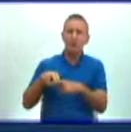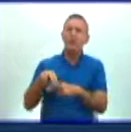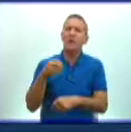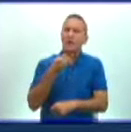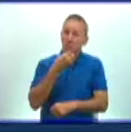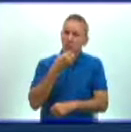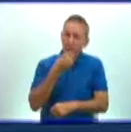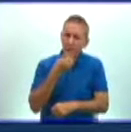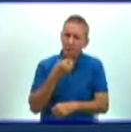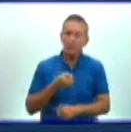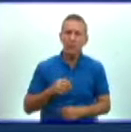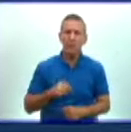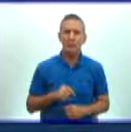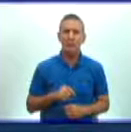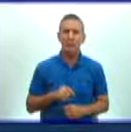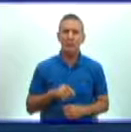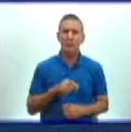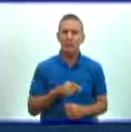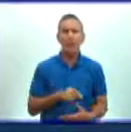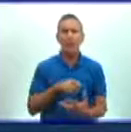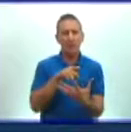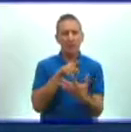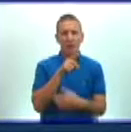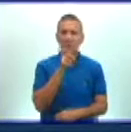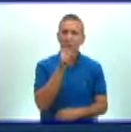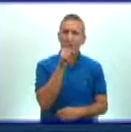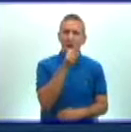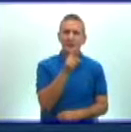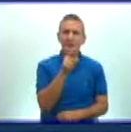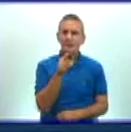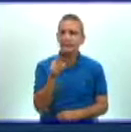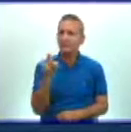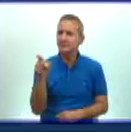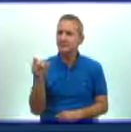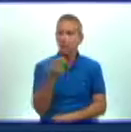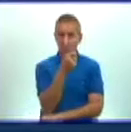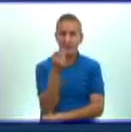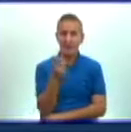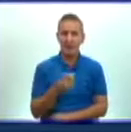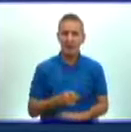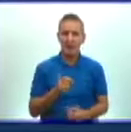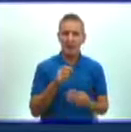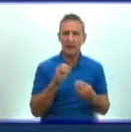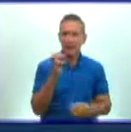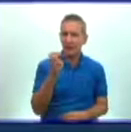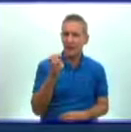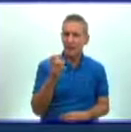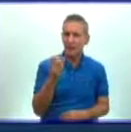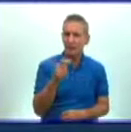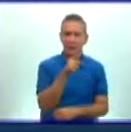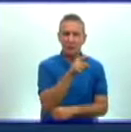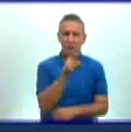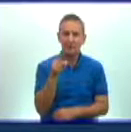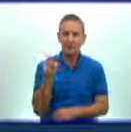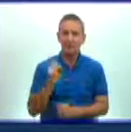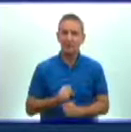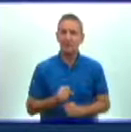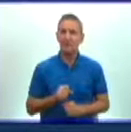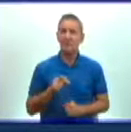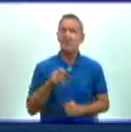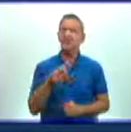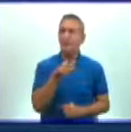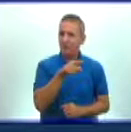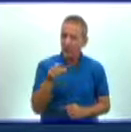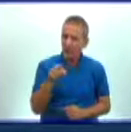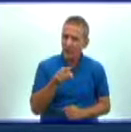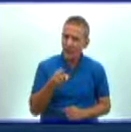podemos enumerar maestros que han constituido una oportunidad sublime para